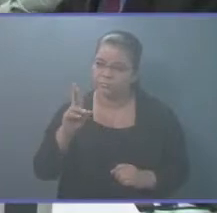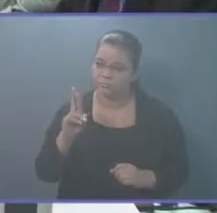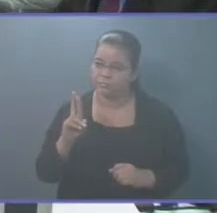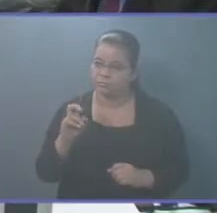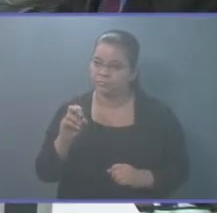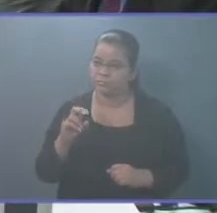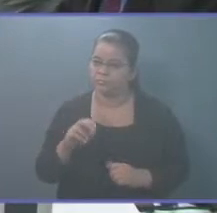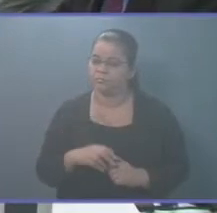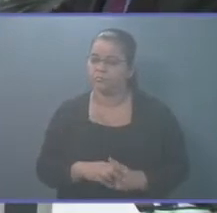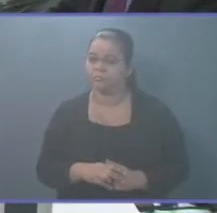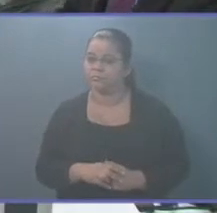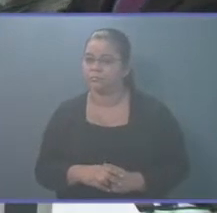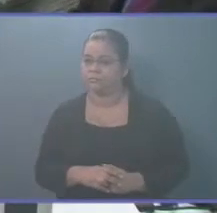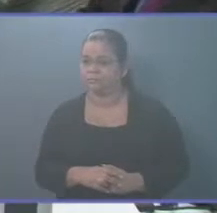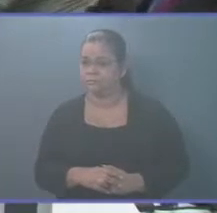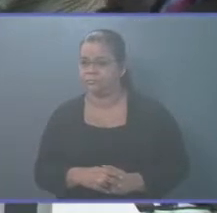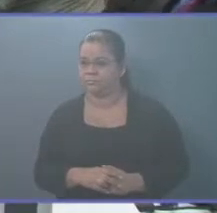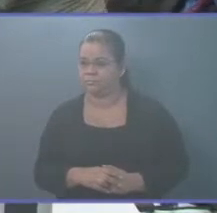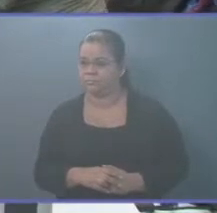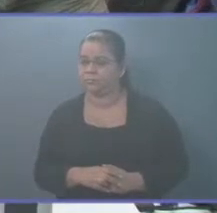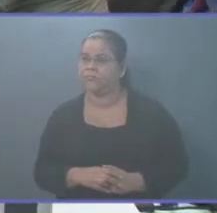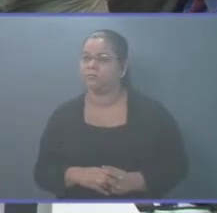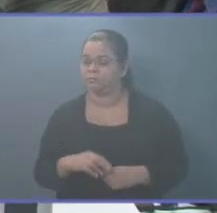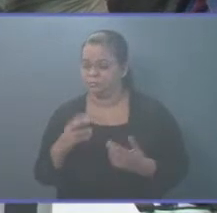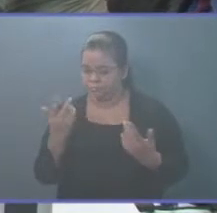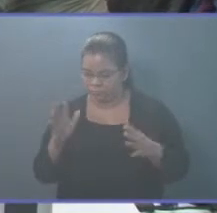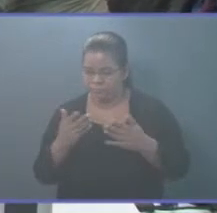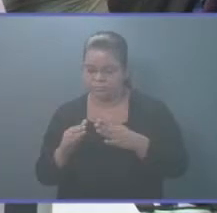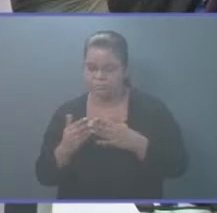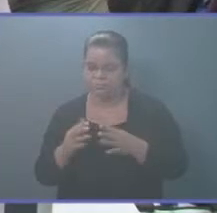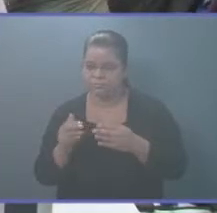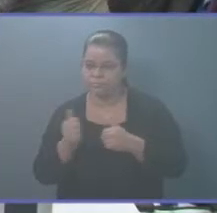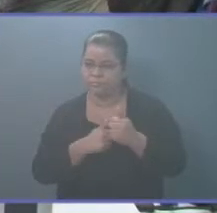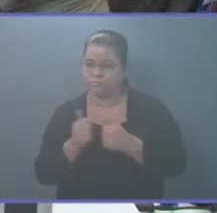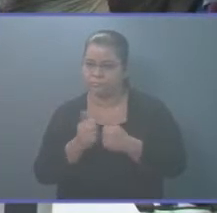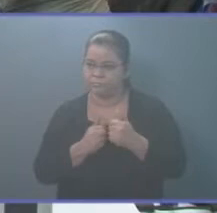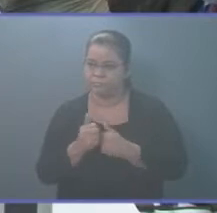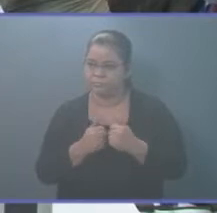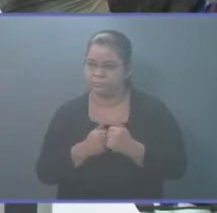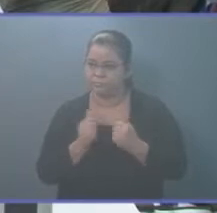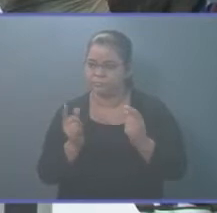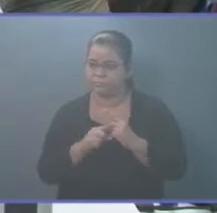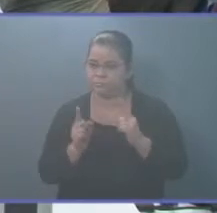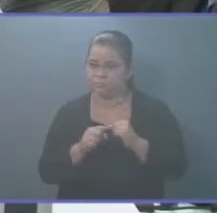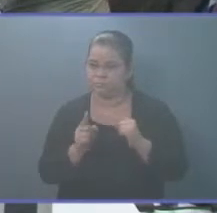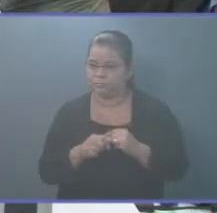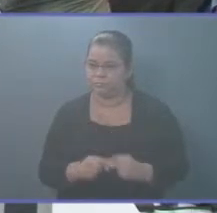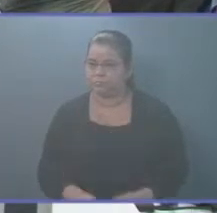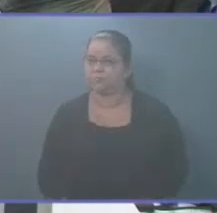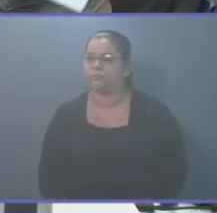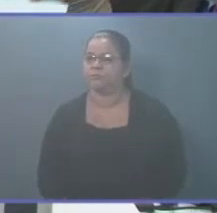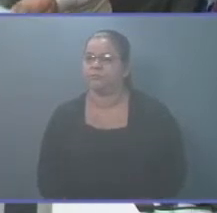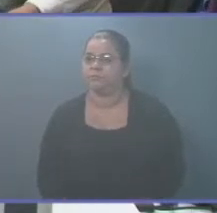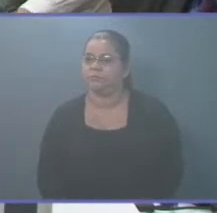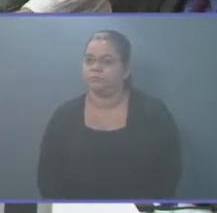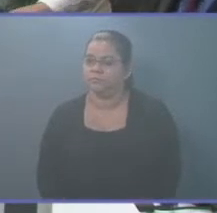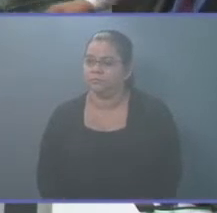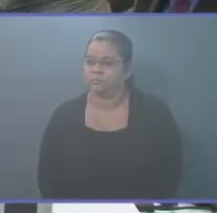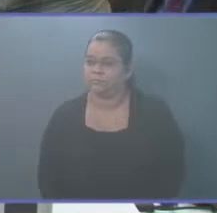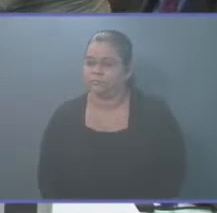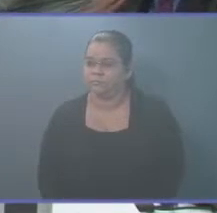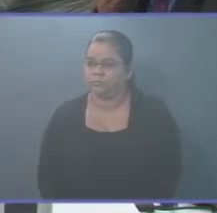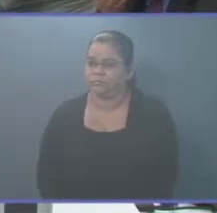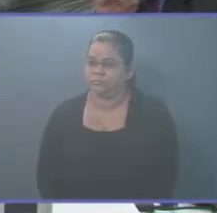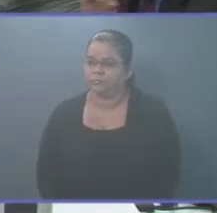para que diga fueren. bueno, es más de forma que de Sí, de solo forma. es de forma eso. Bien. Promoción del tráfico ilegal